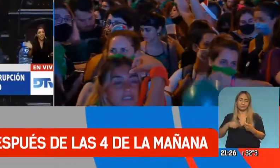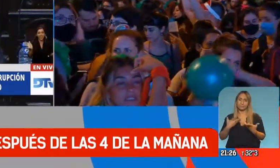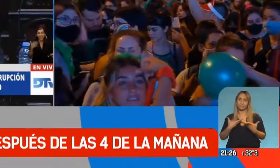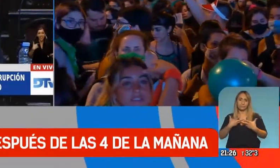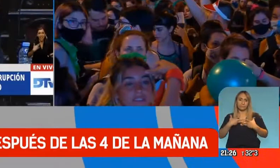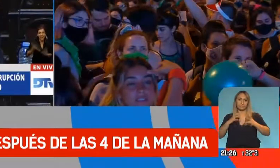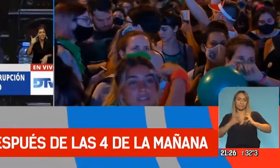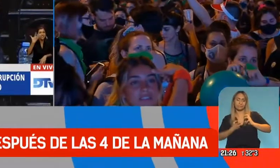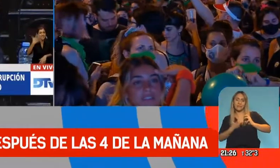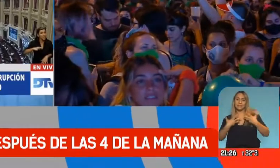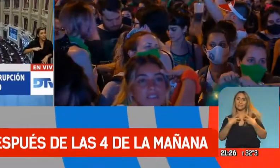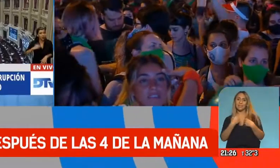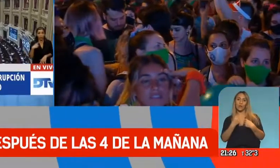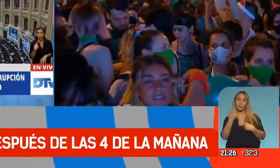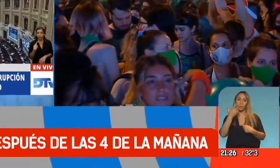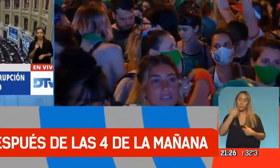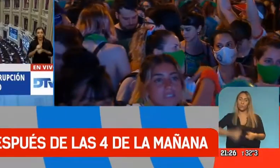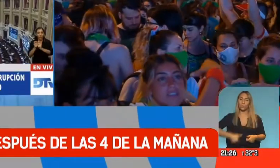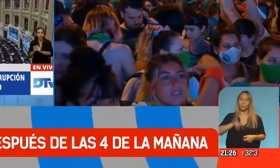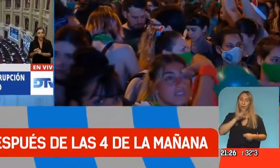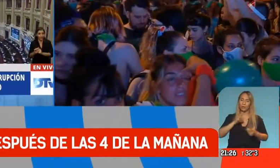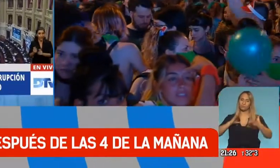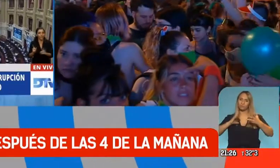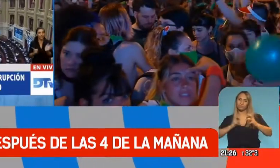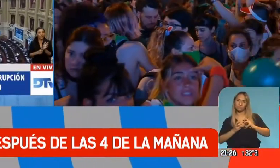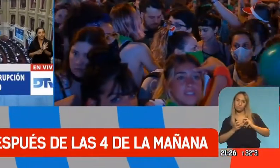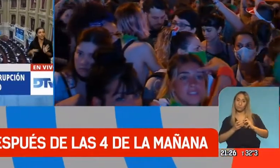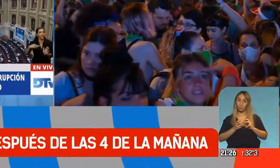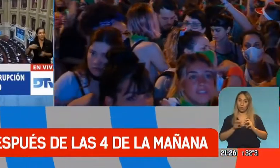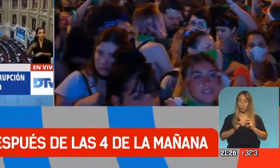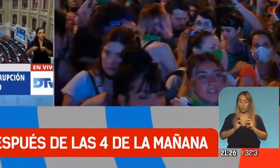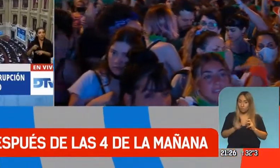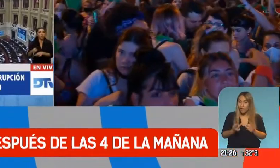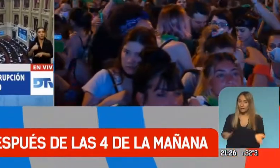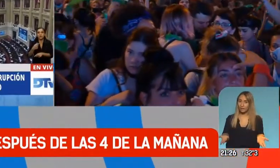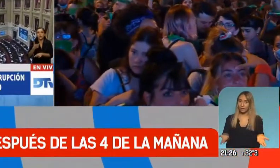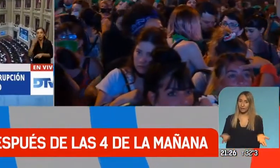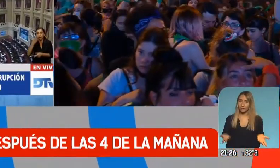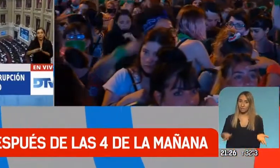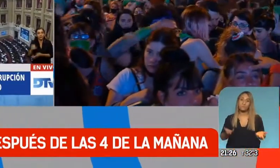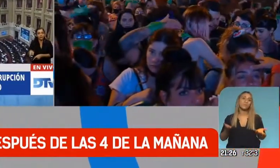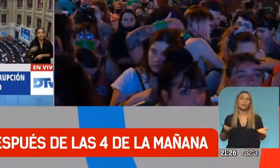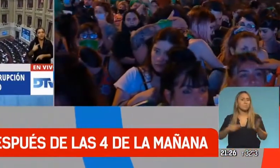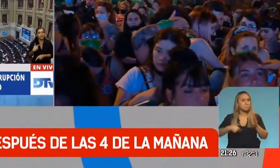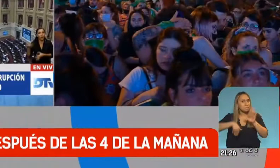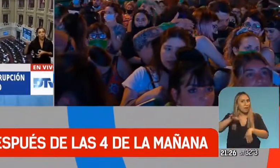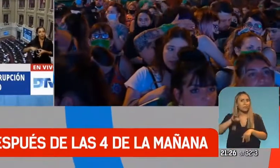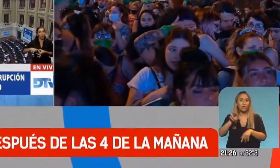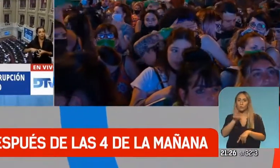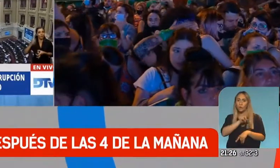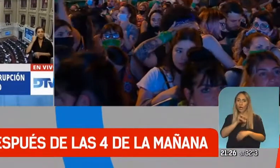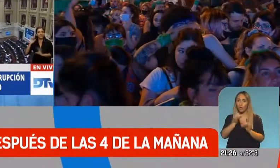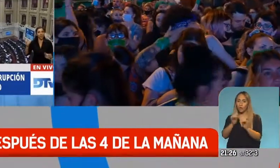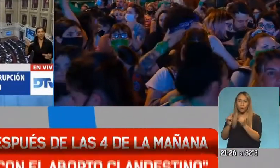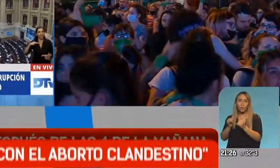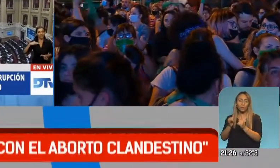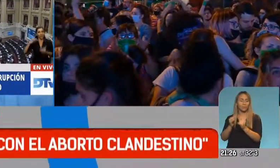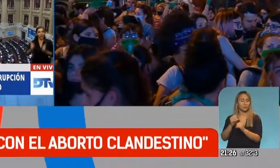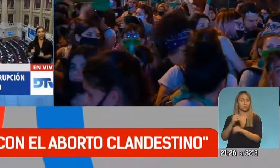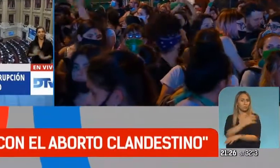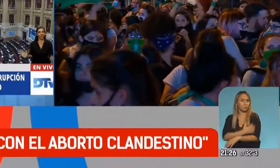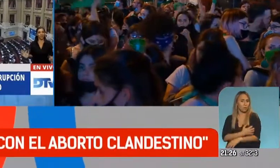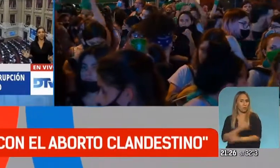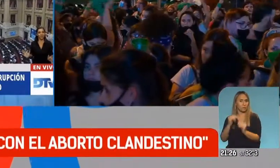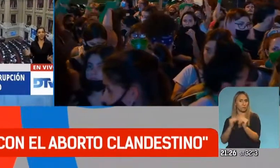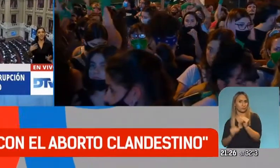salud de las mujeres y en los casos más extremos la muerte entonces y sobre todo las mujeres jóvenes y las más humildes entonces para